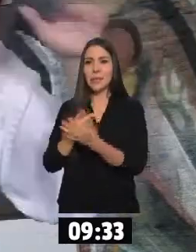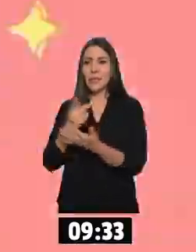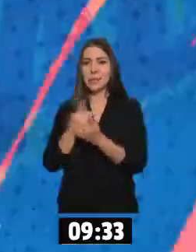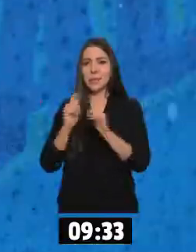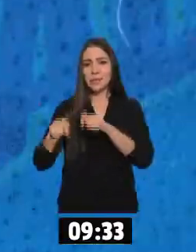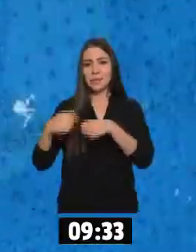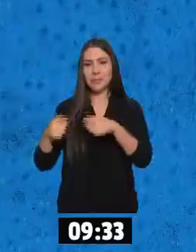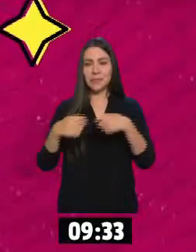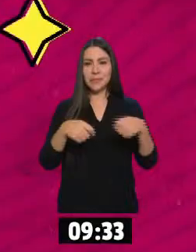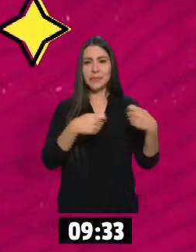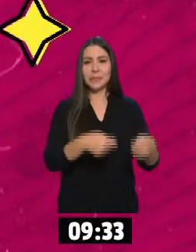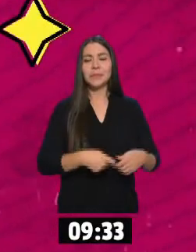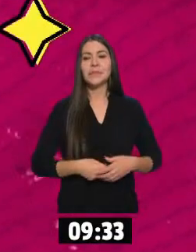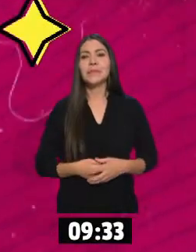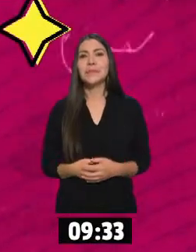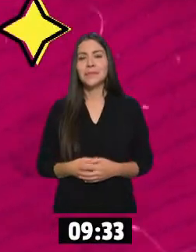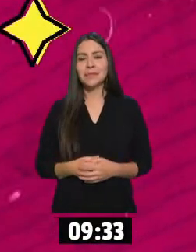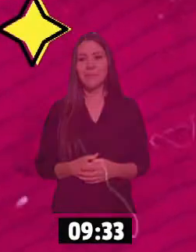beatbox.